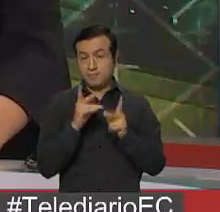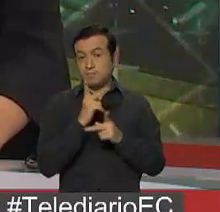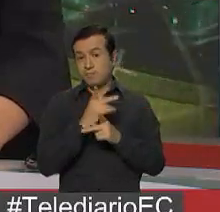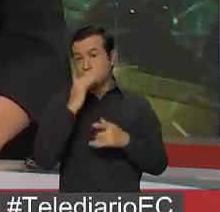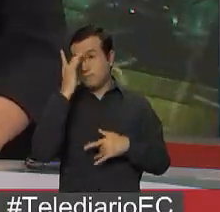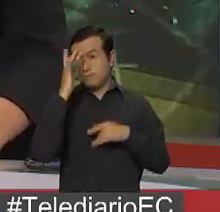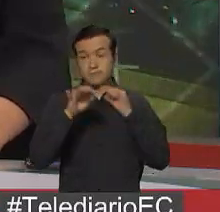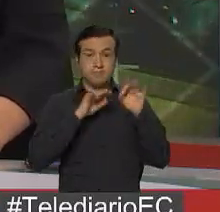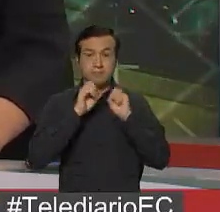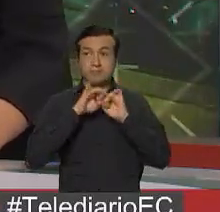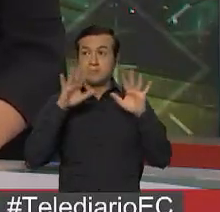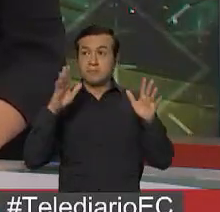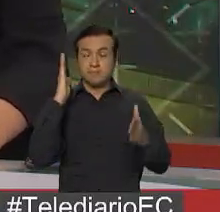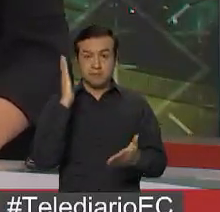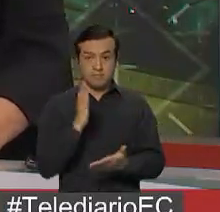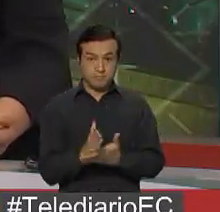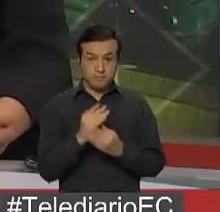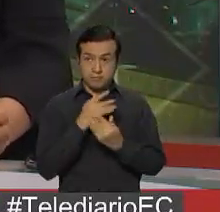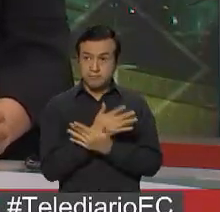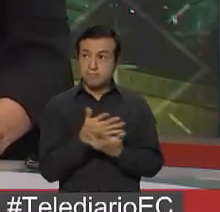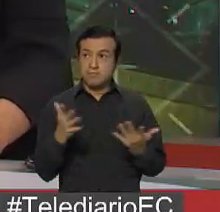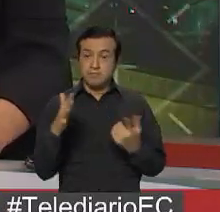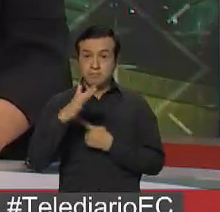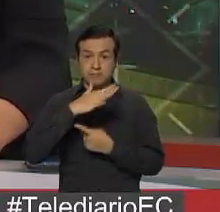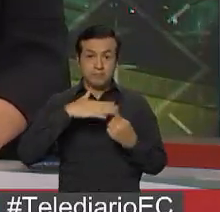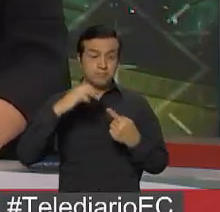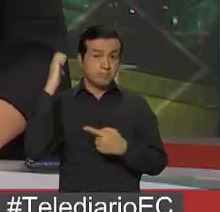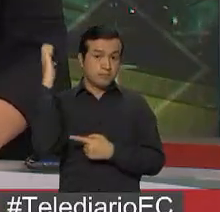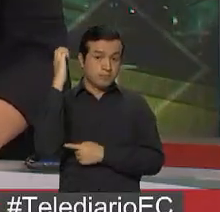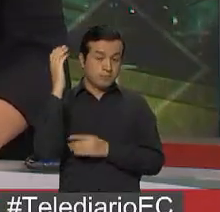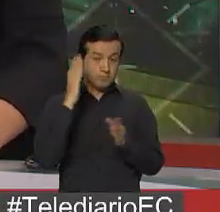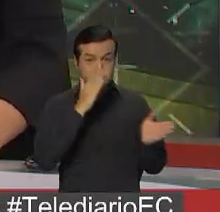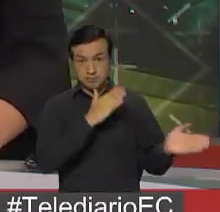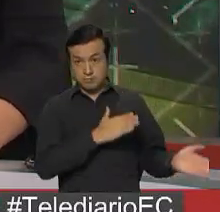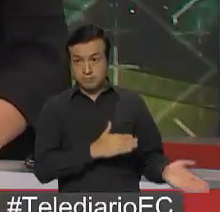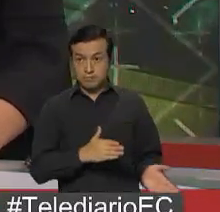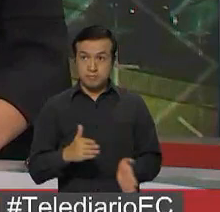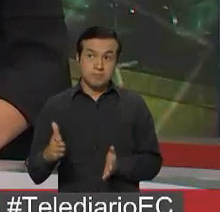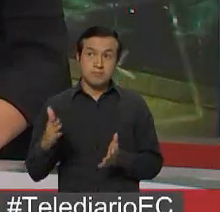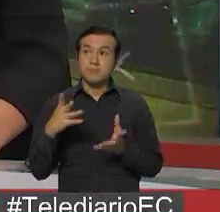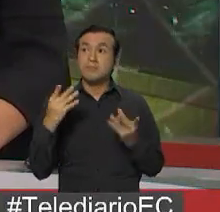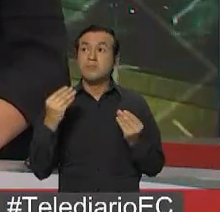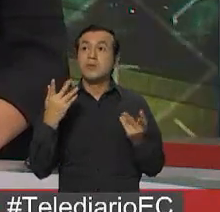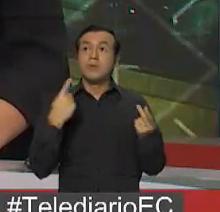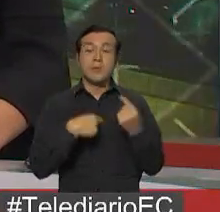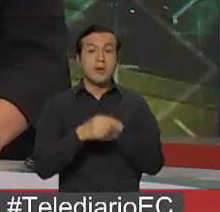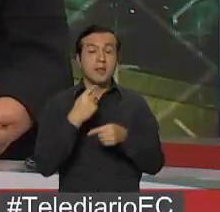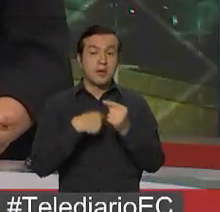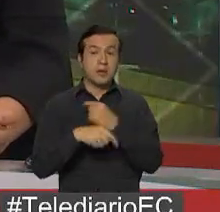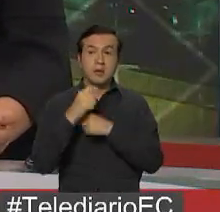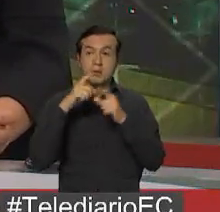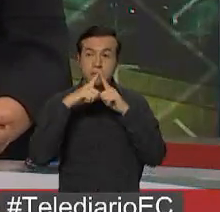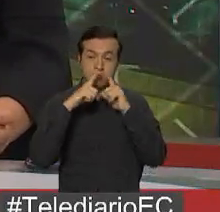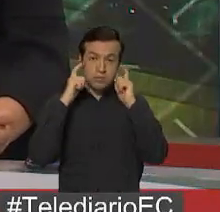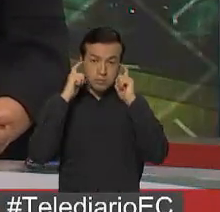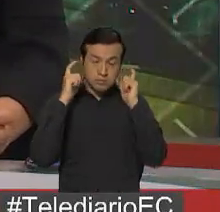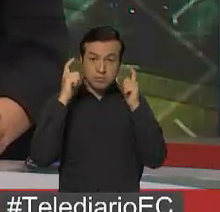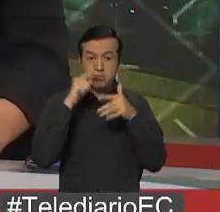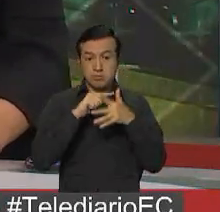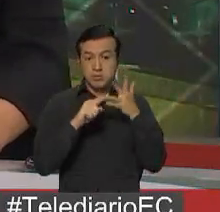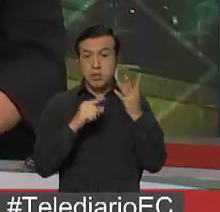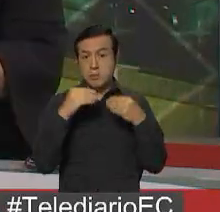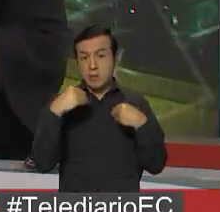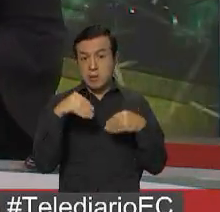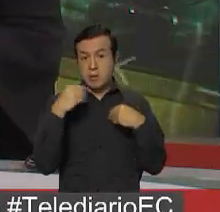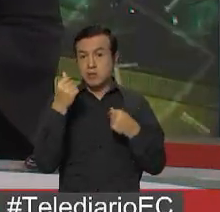contagio del cob y 19 en el contexto de la emergencia sanitaria ha proliferado la oferta de cubrebocas de todo material